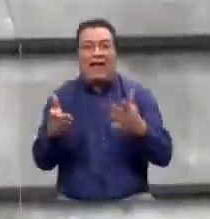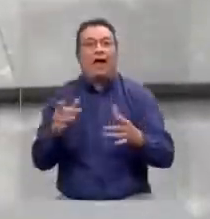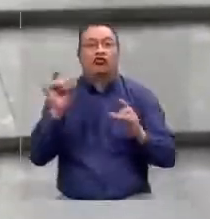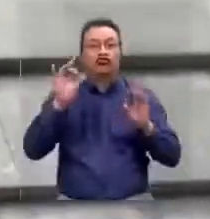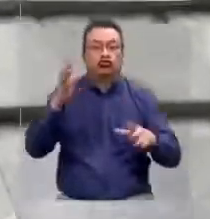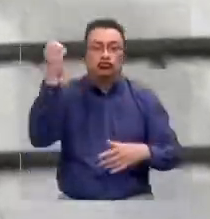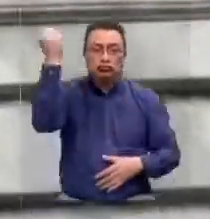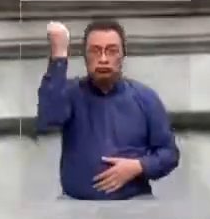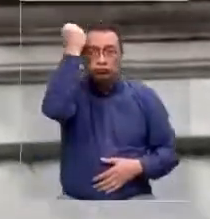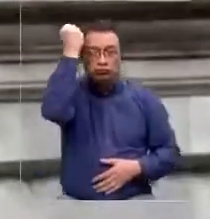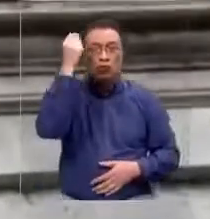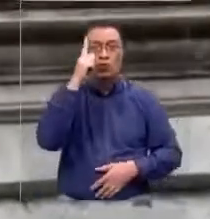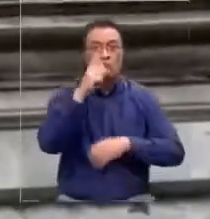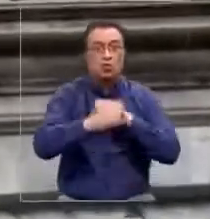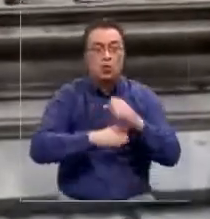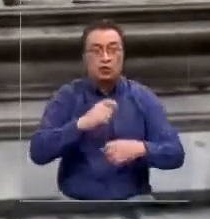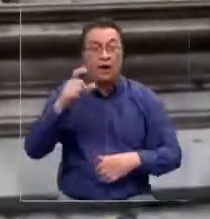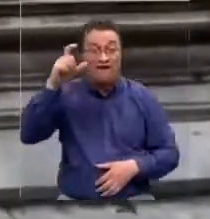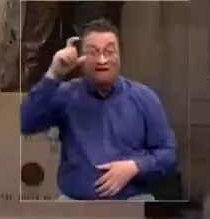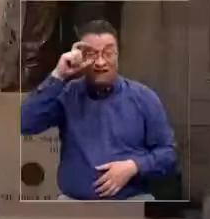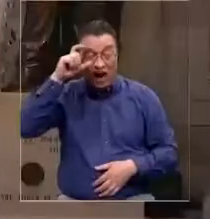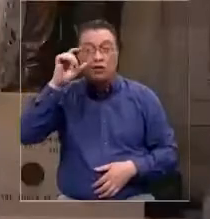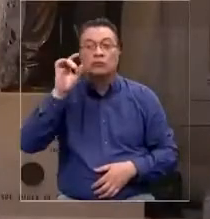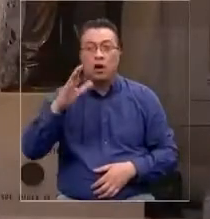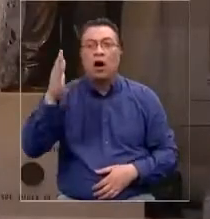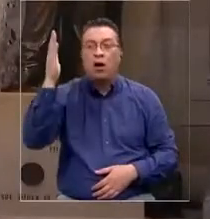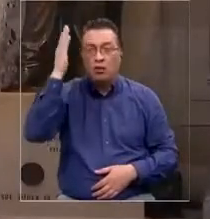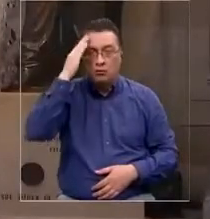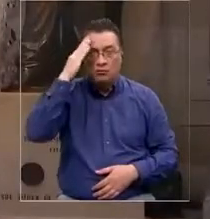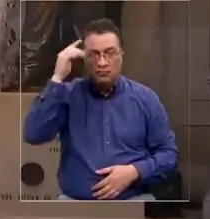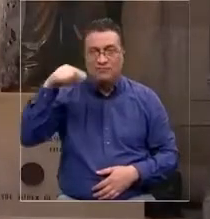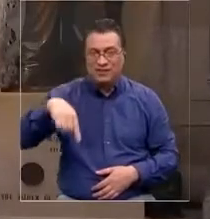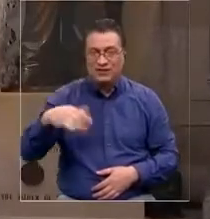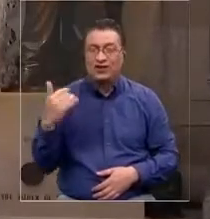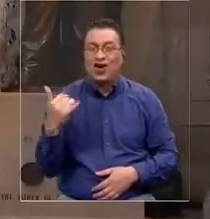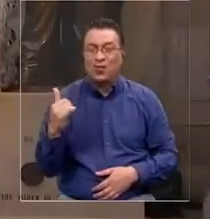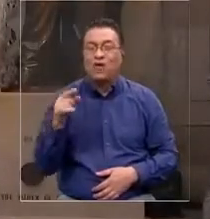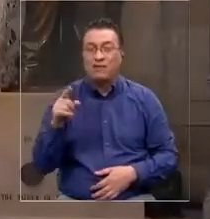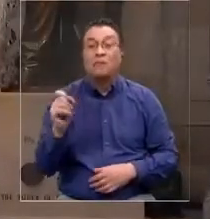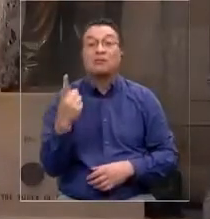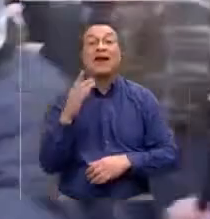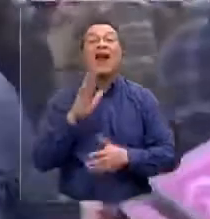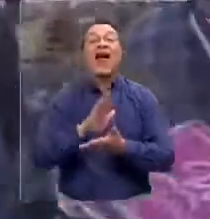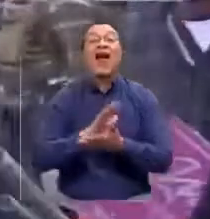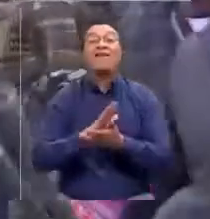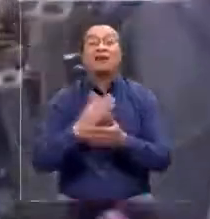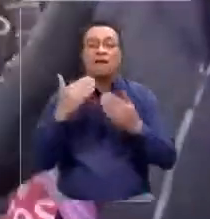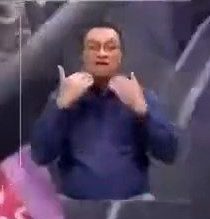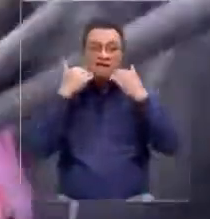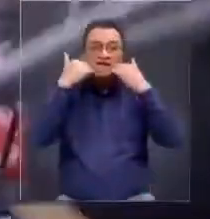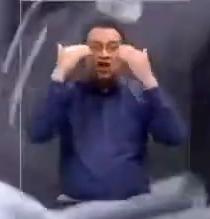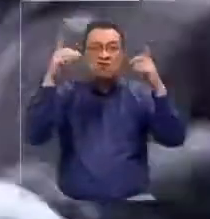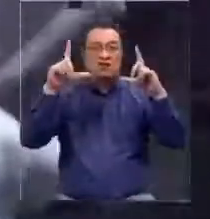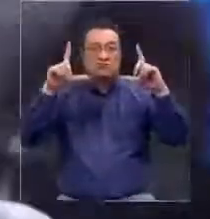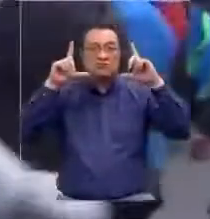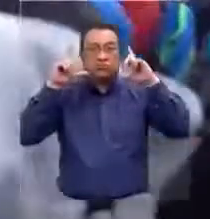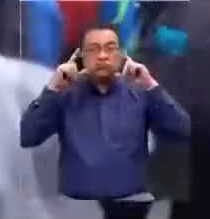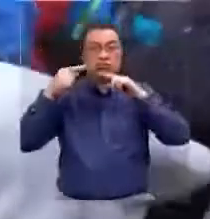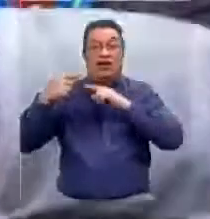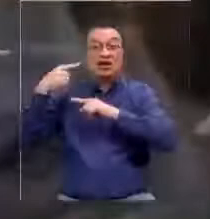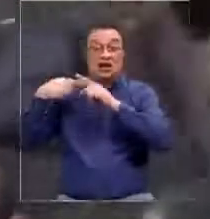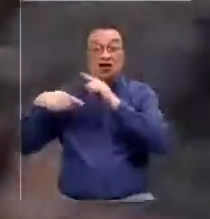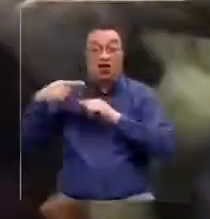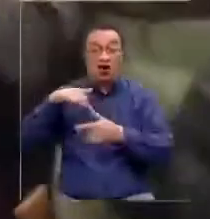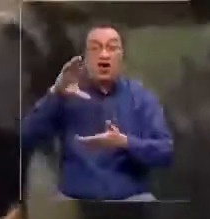imborrable un año después. Joe Biden también lo tenía en su mente este jueves en el primer aniversario de este vergonzoso capítulo en la historia